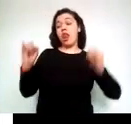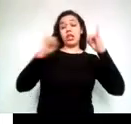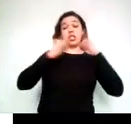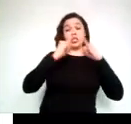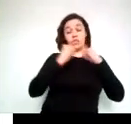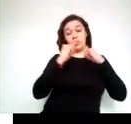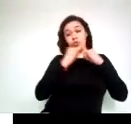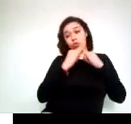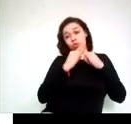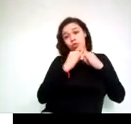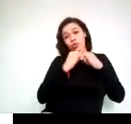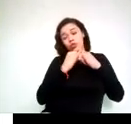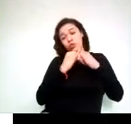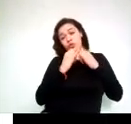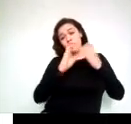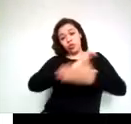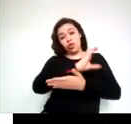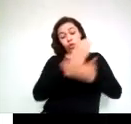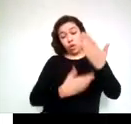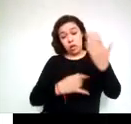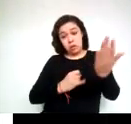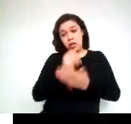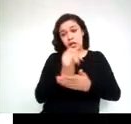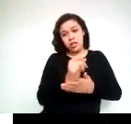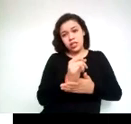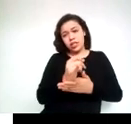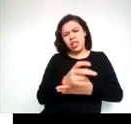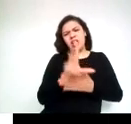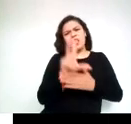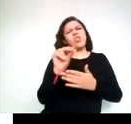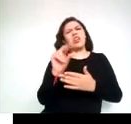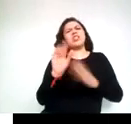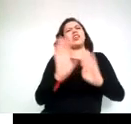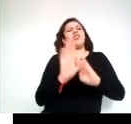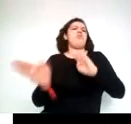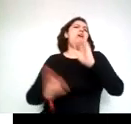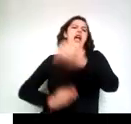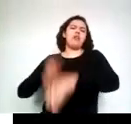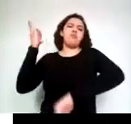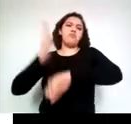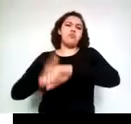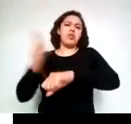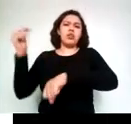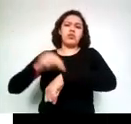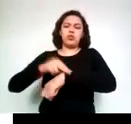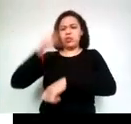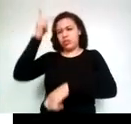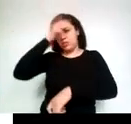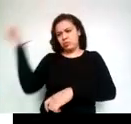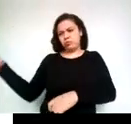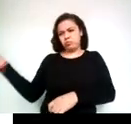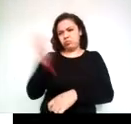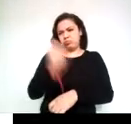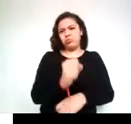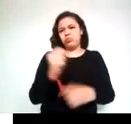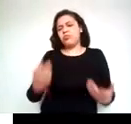determina contratarlos, tampoco es que se vaya a ser acreedor a una sanción por tener un doctor o un psicólogo